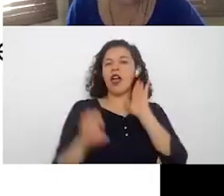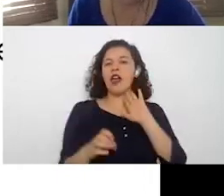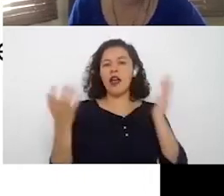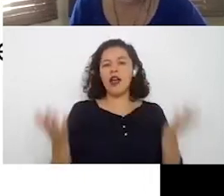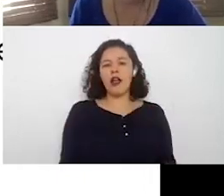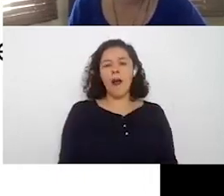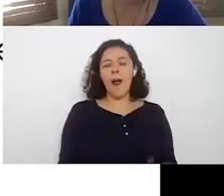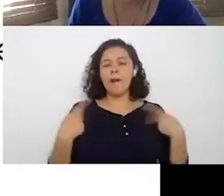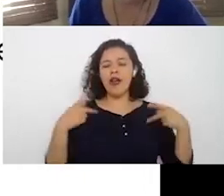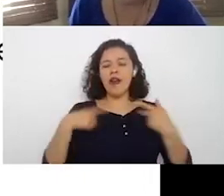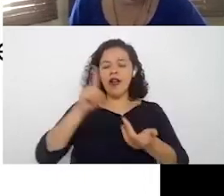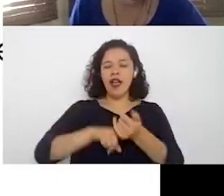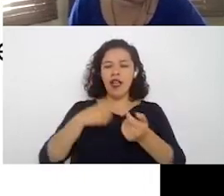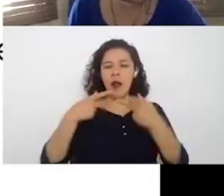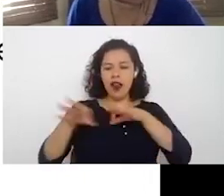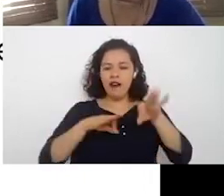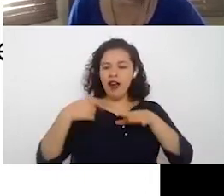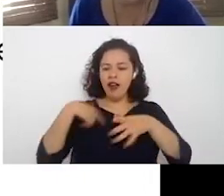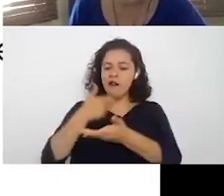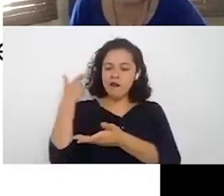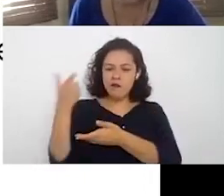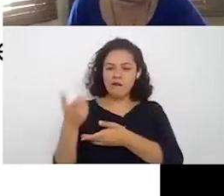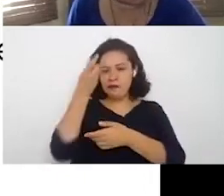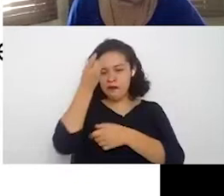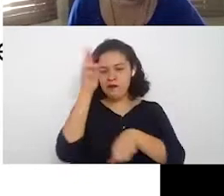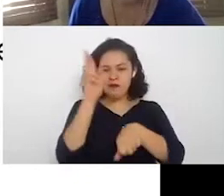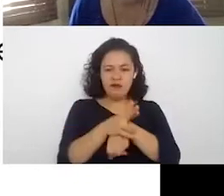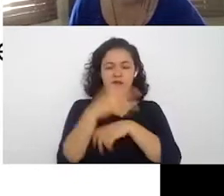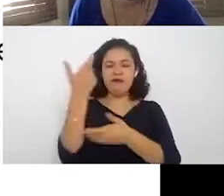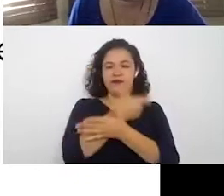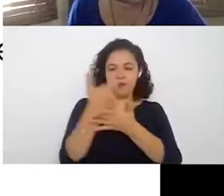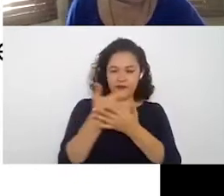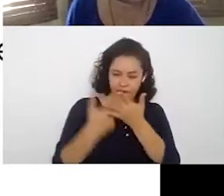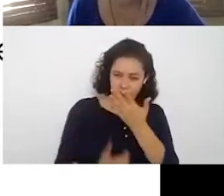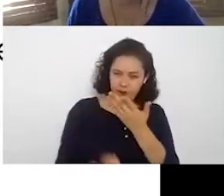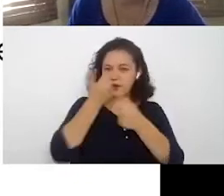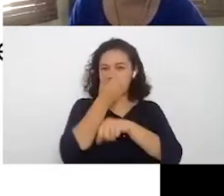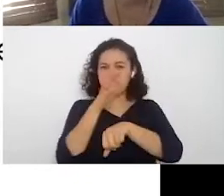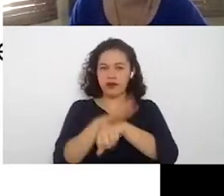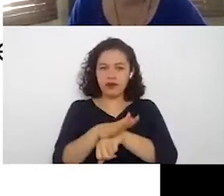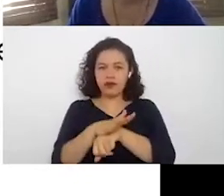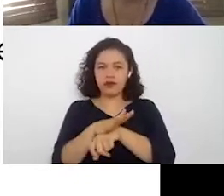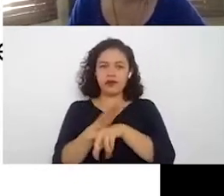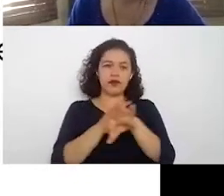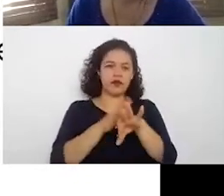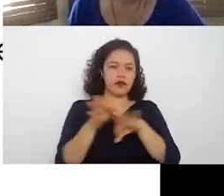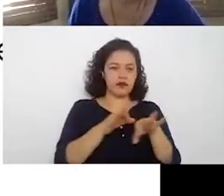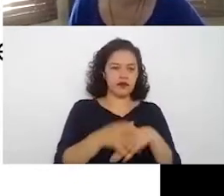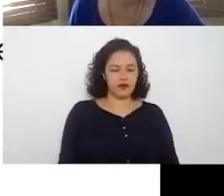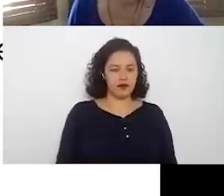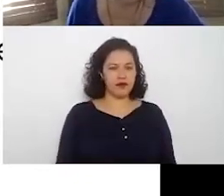del personal, sobre todo hablando de la dirección, de la contadora, del administrador de la operación, ¿sí?